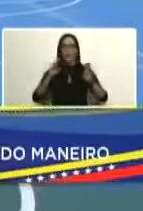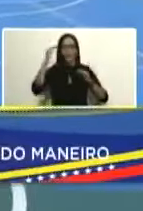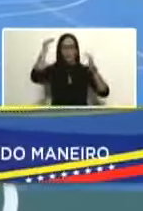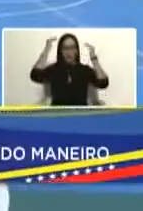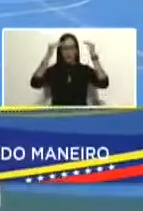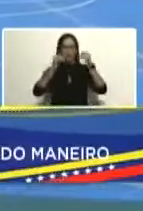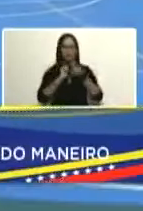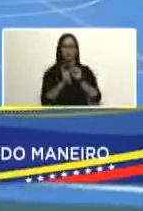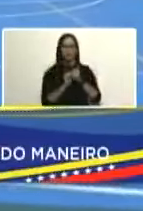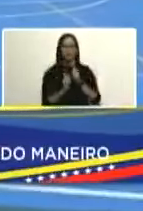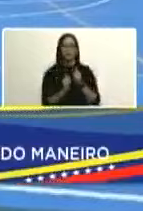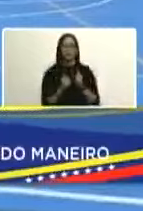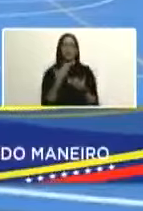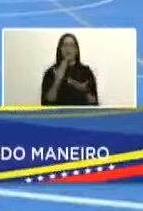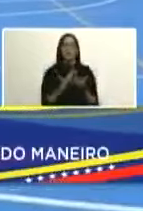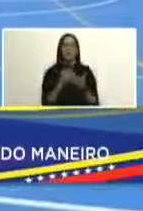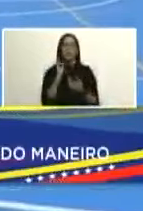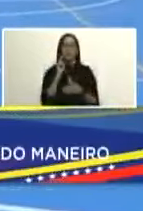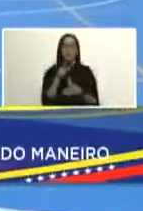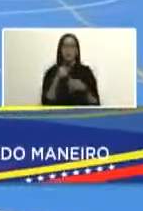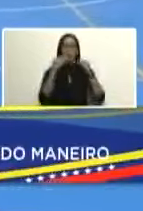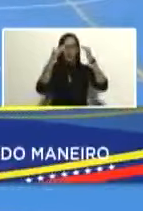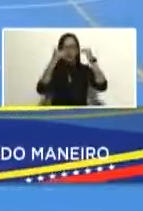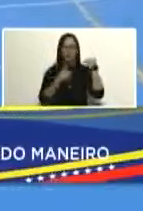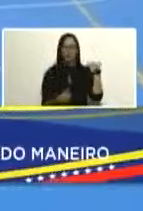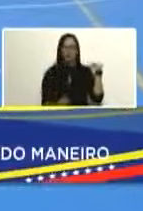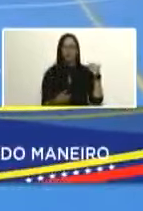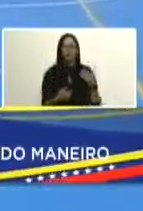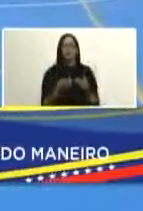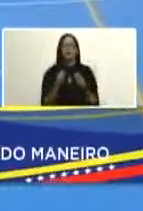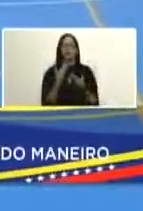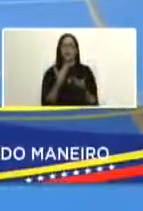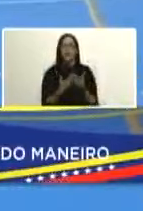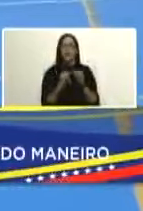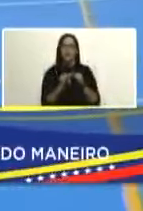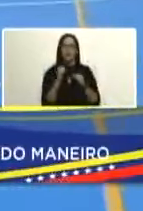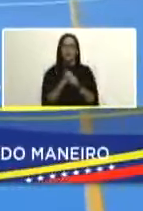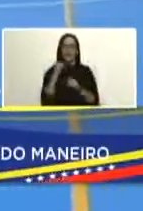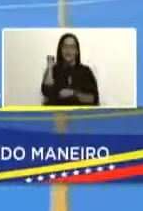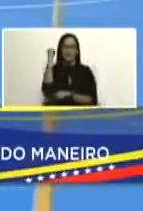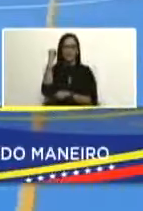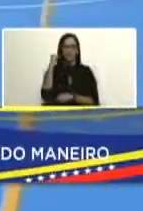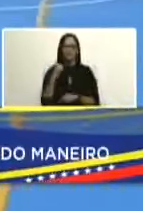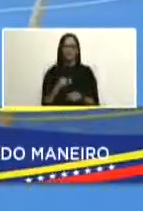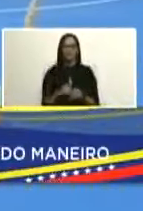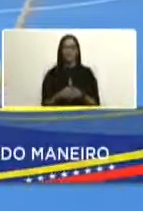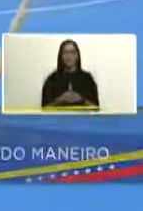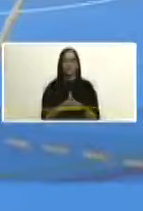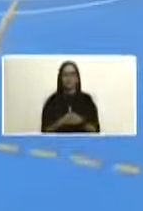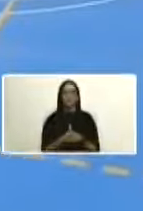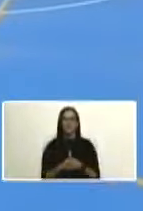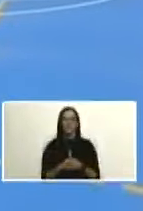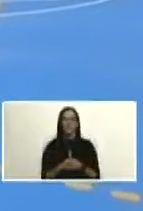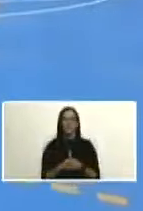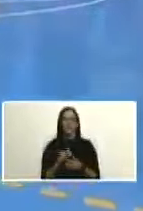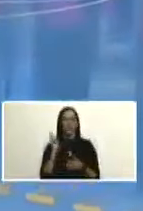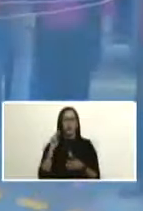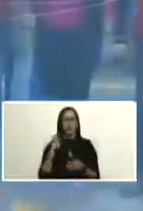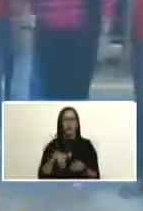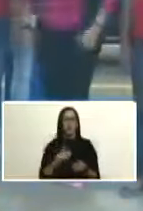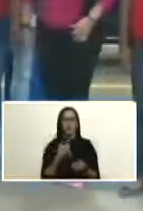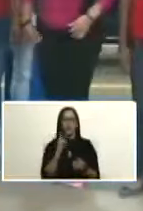deportivas. Gracias a usted, mi comandante presidente, muchas gracias y seguimos trabajando, venceremos. Sí, nunca puede